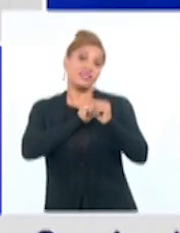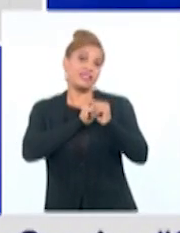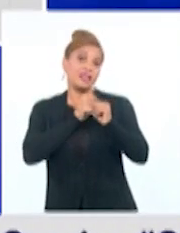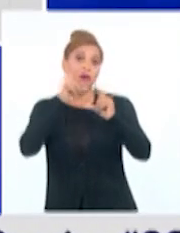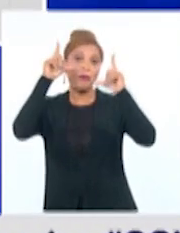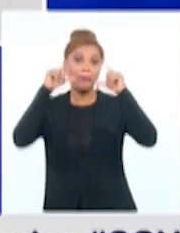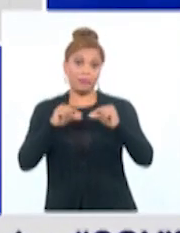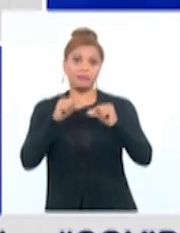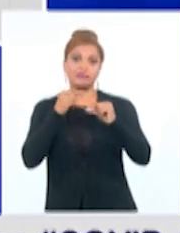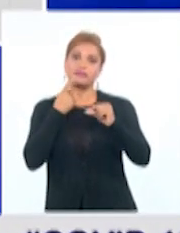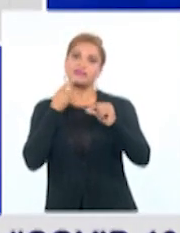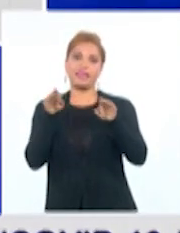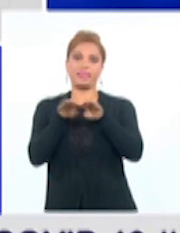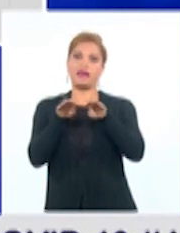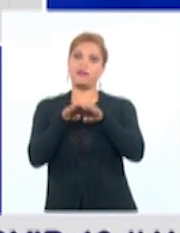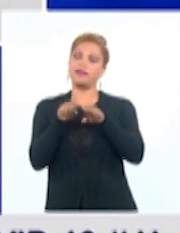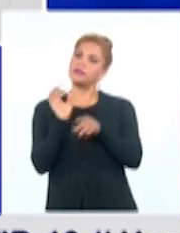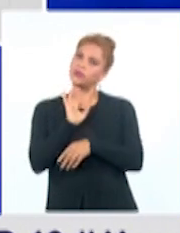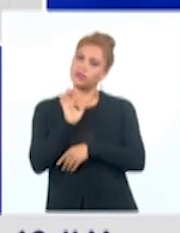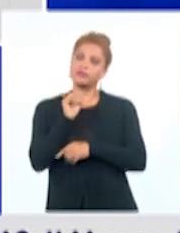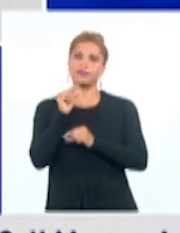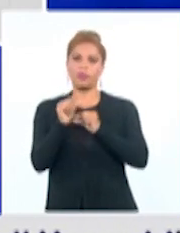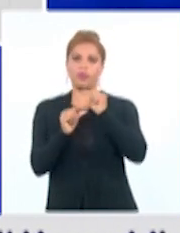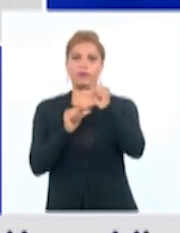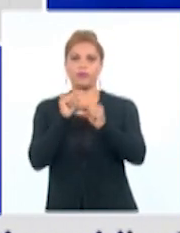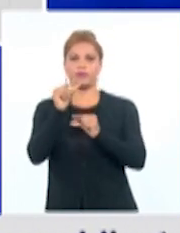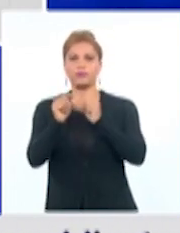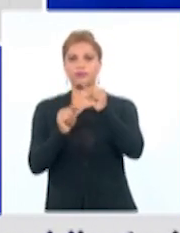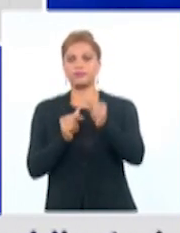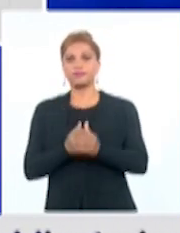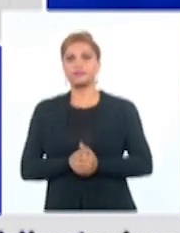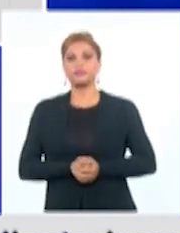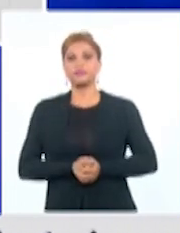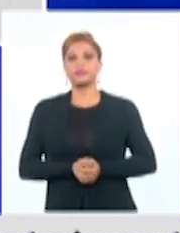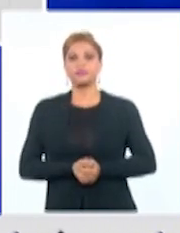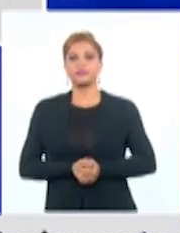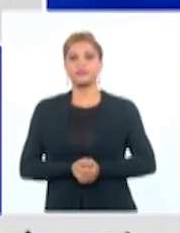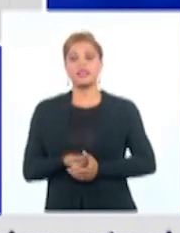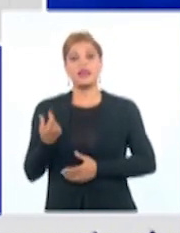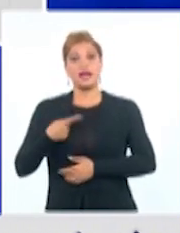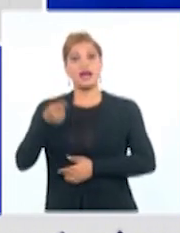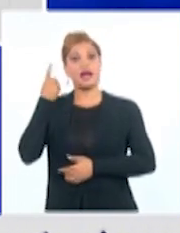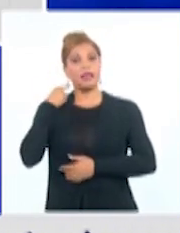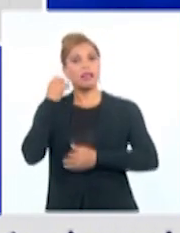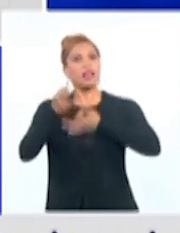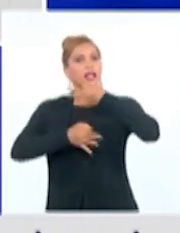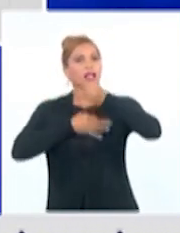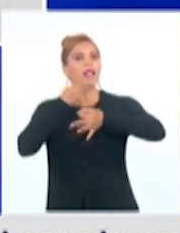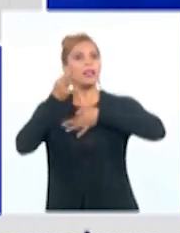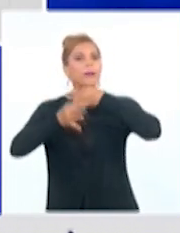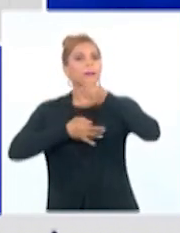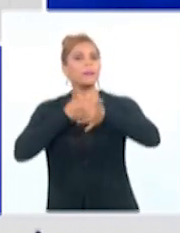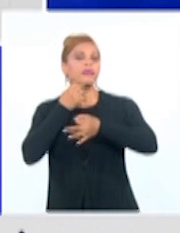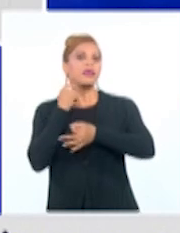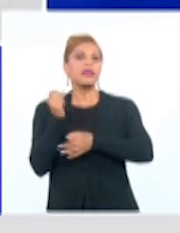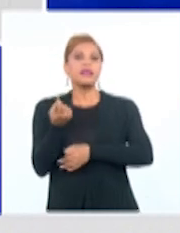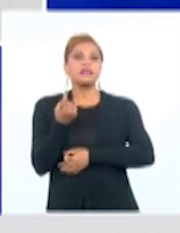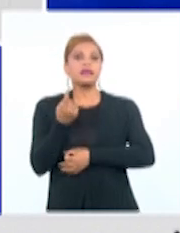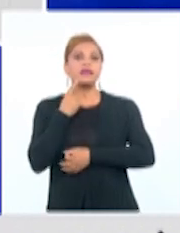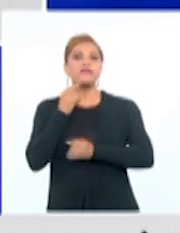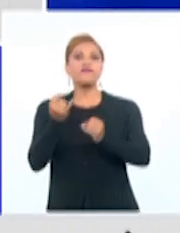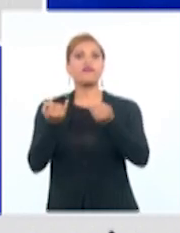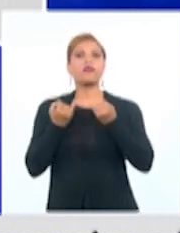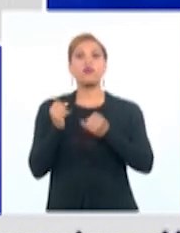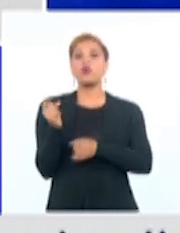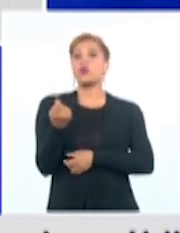más estable por cada uno de los días. Ayer, como yo dije ya, solamente se diagnosticó un